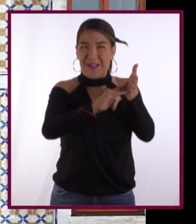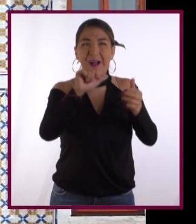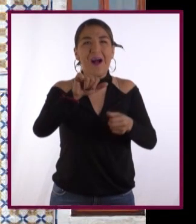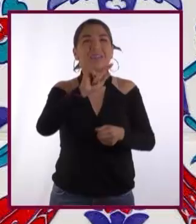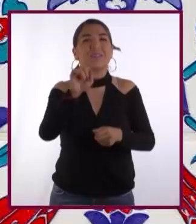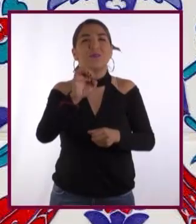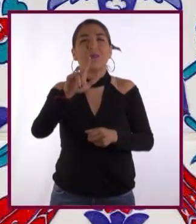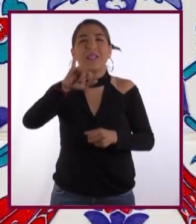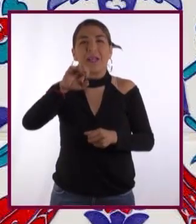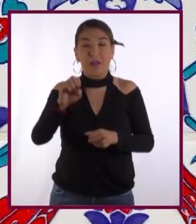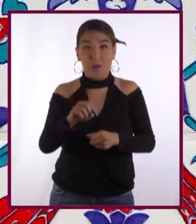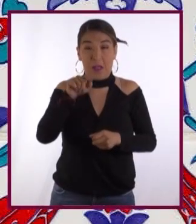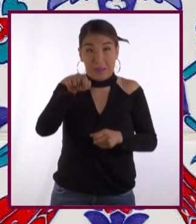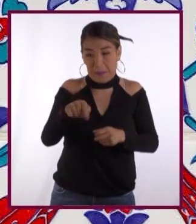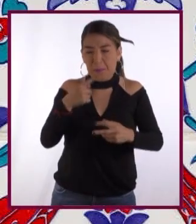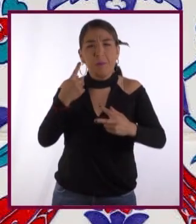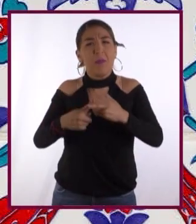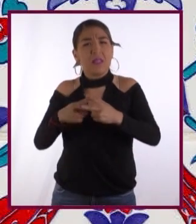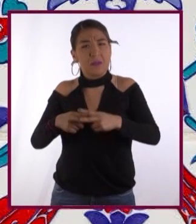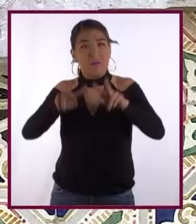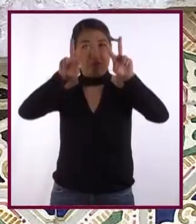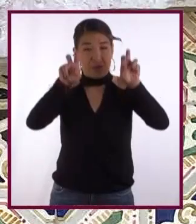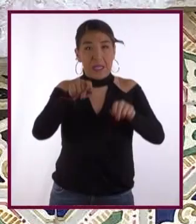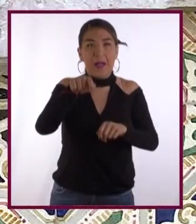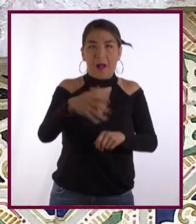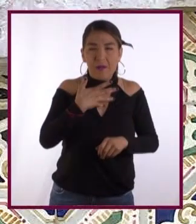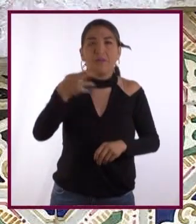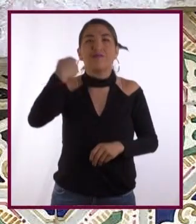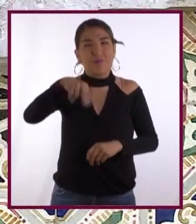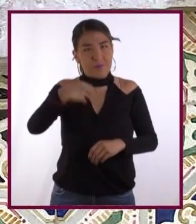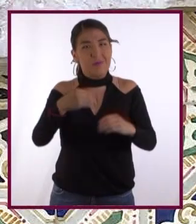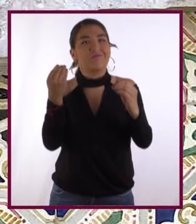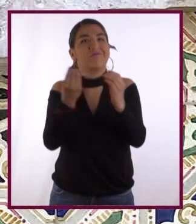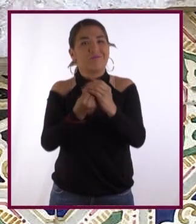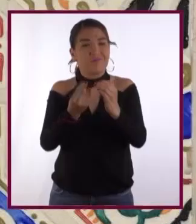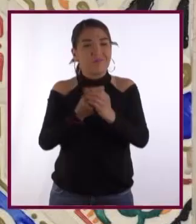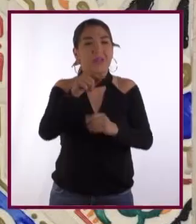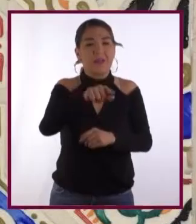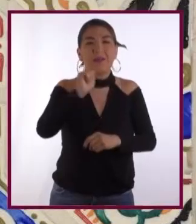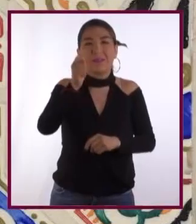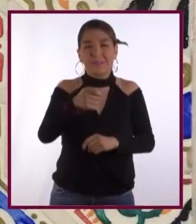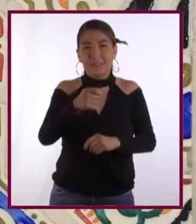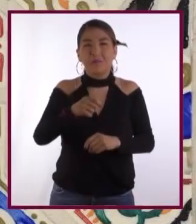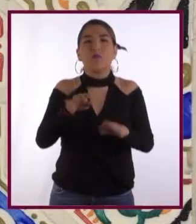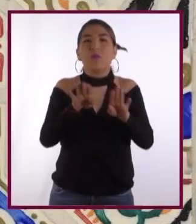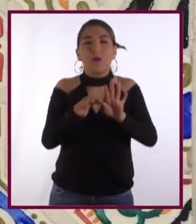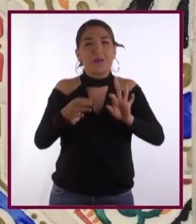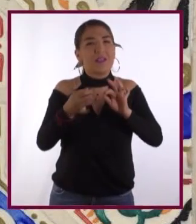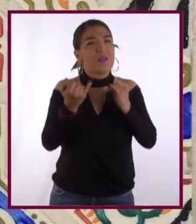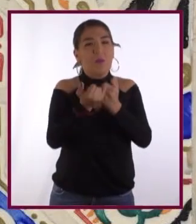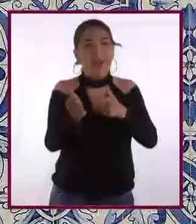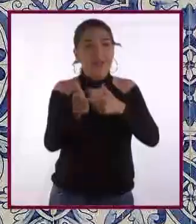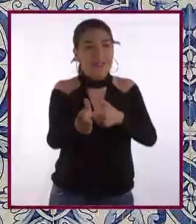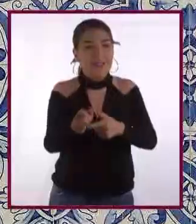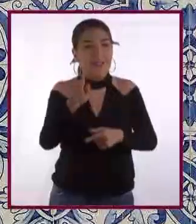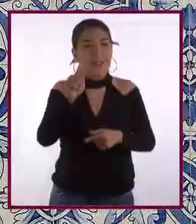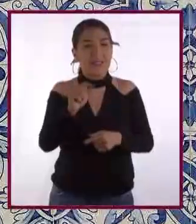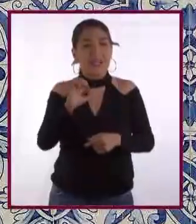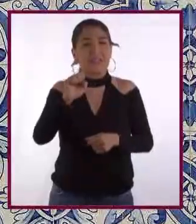azulejos. Las matemáticas tienen un nombre al acomodo de figuras que, en su conjunto, forman un patrón